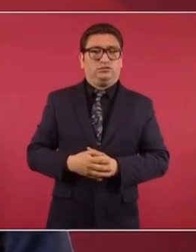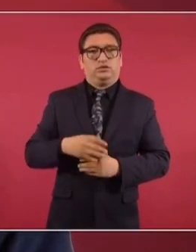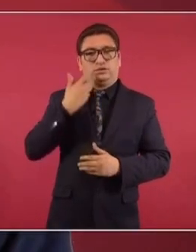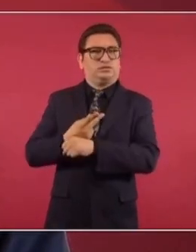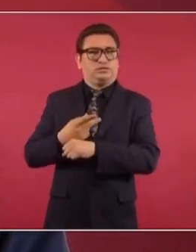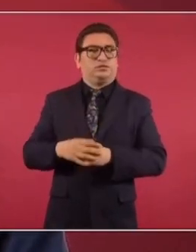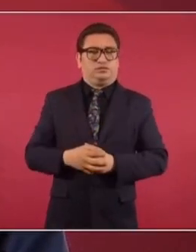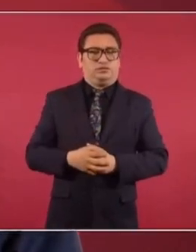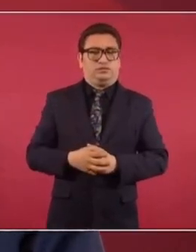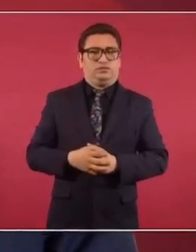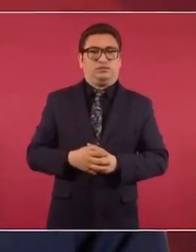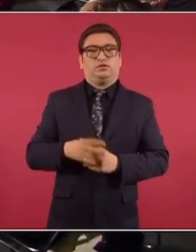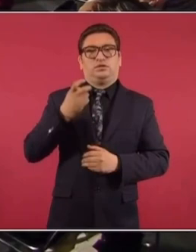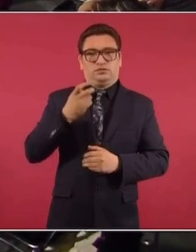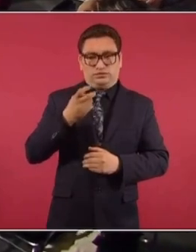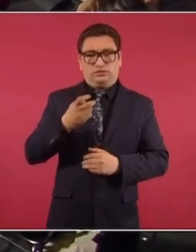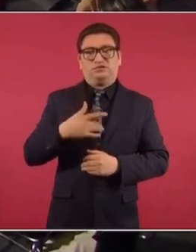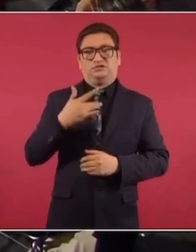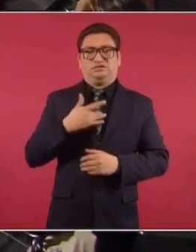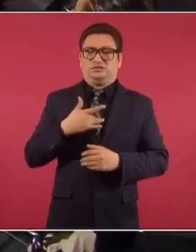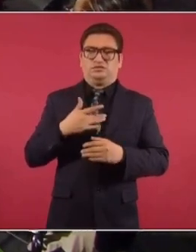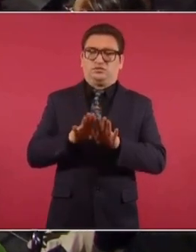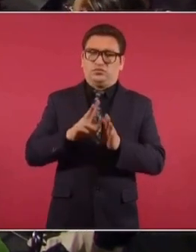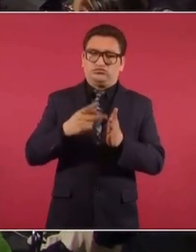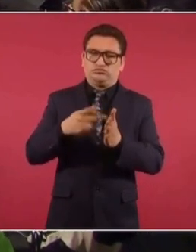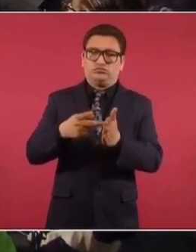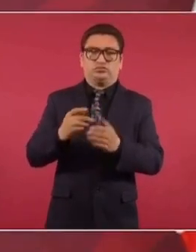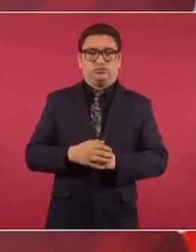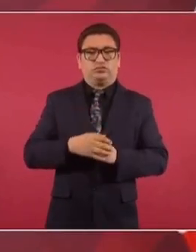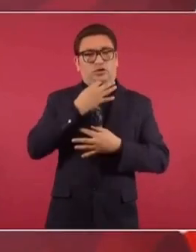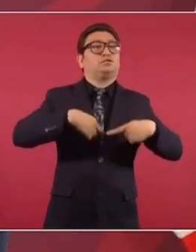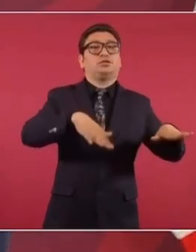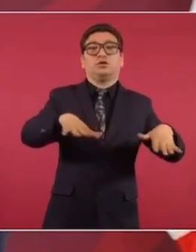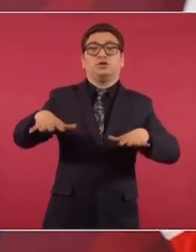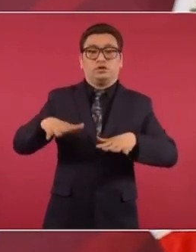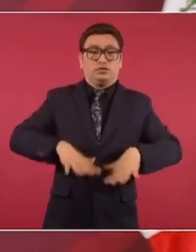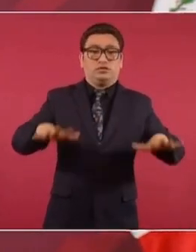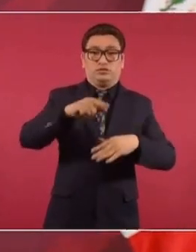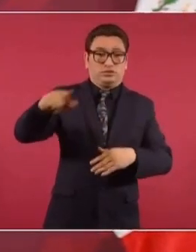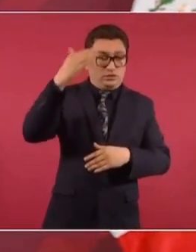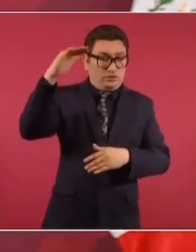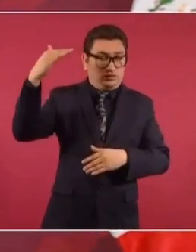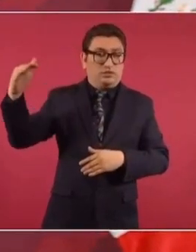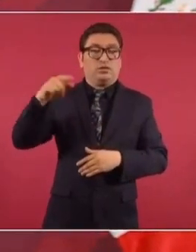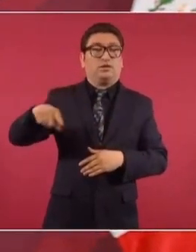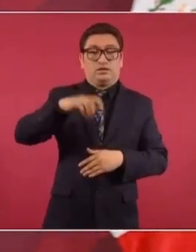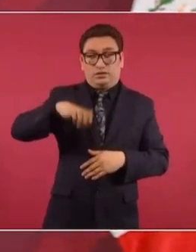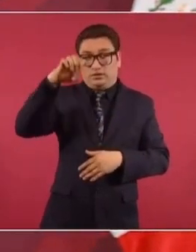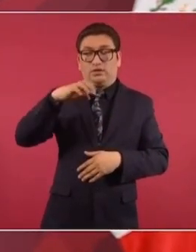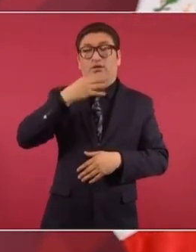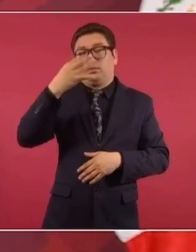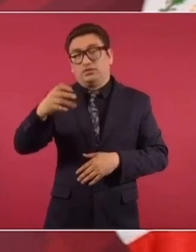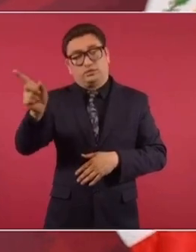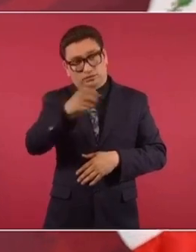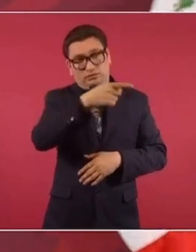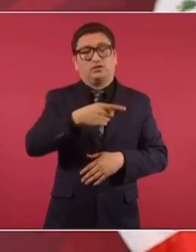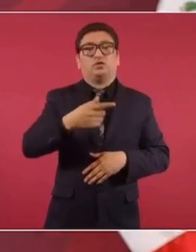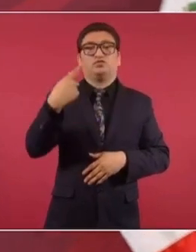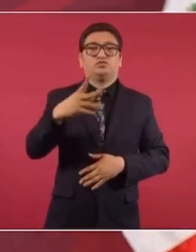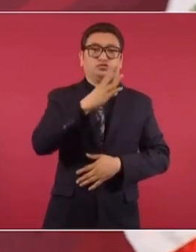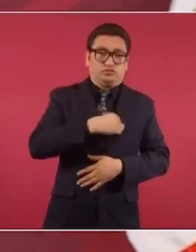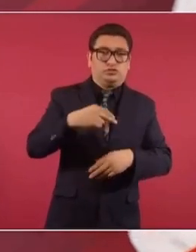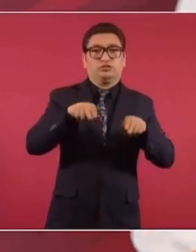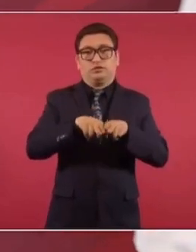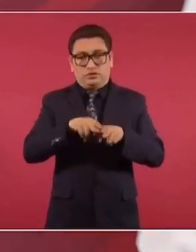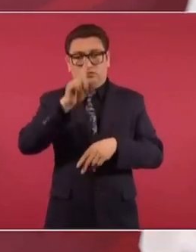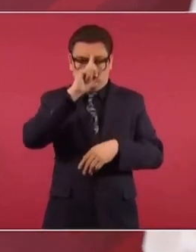atender las causas y constantemente mandando mensajes a los adultos mayores que aconsejen a sus hijos, a